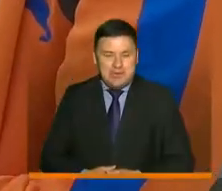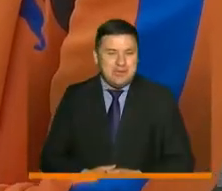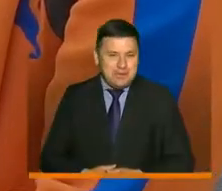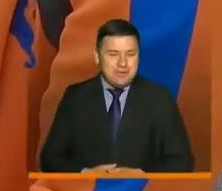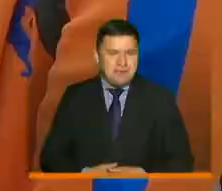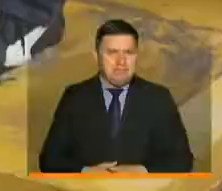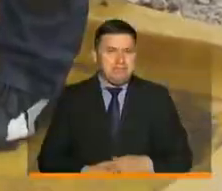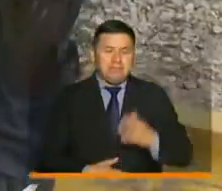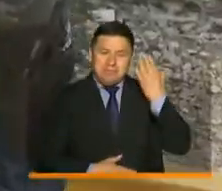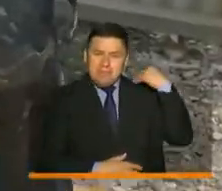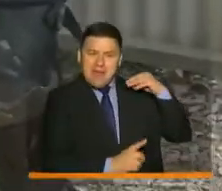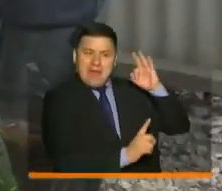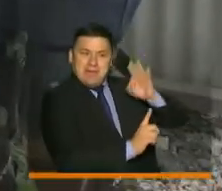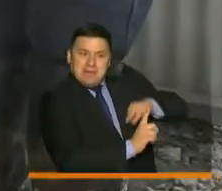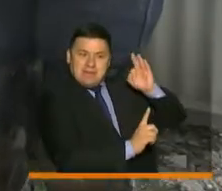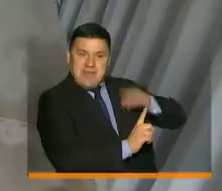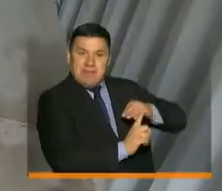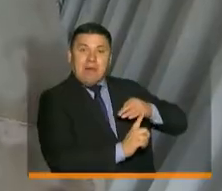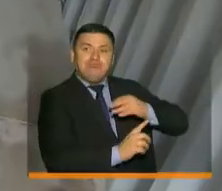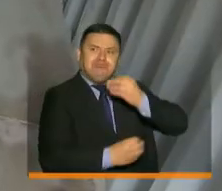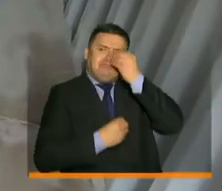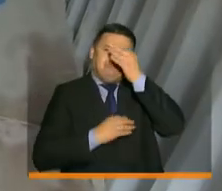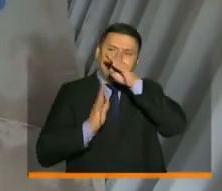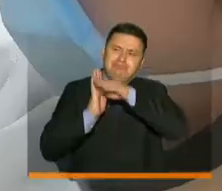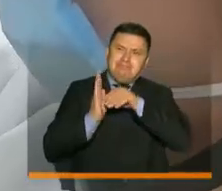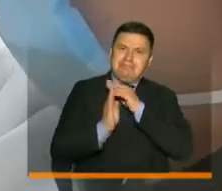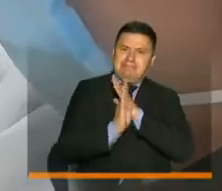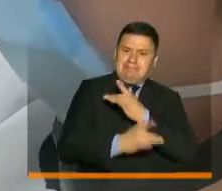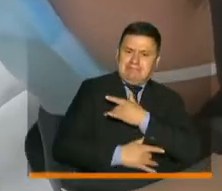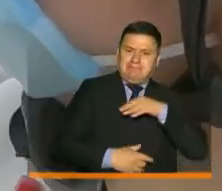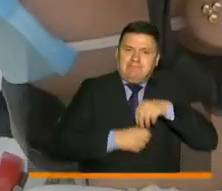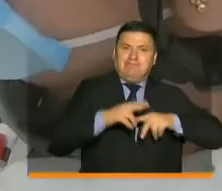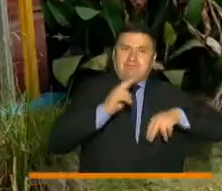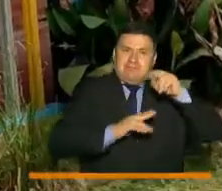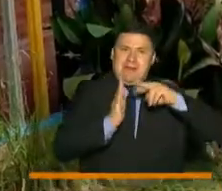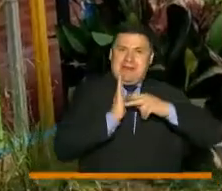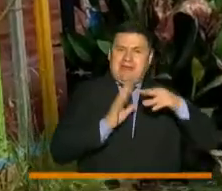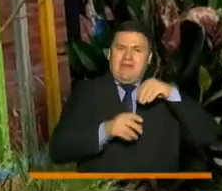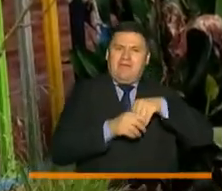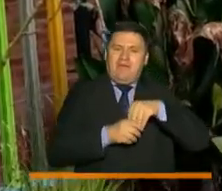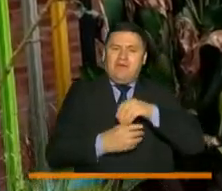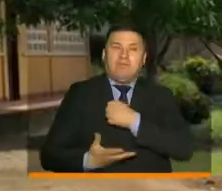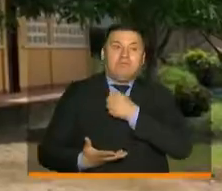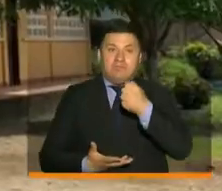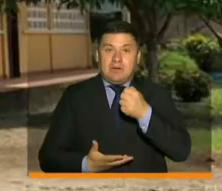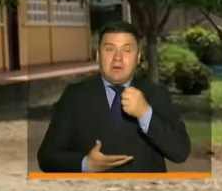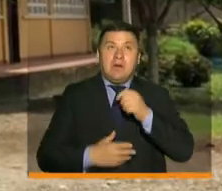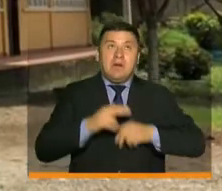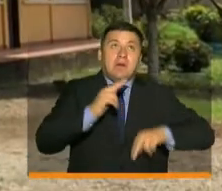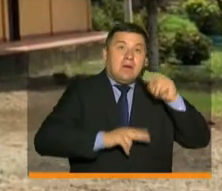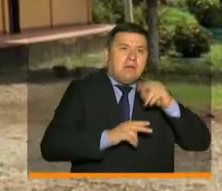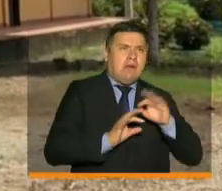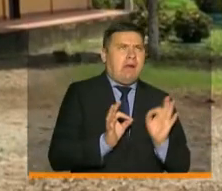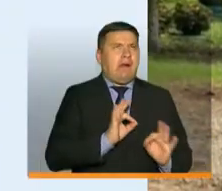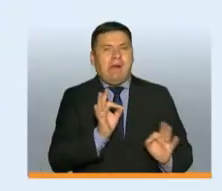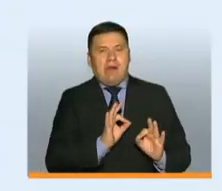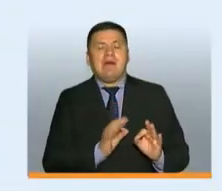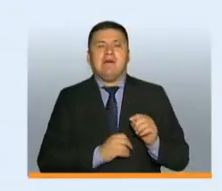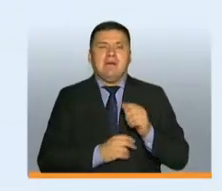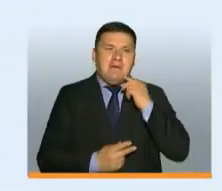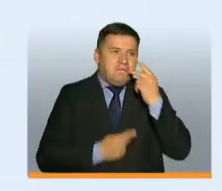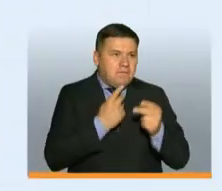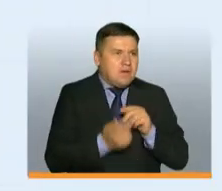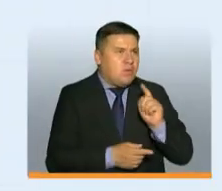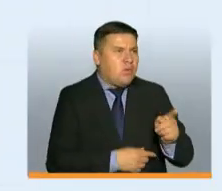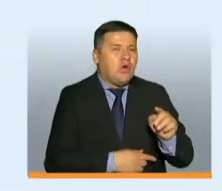Durante los últimos tres meses y cumpliendo todos los protocolos de bioseguridad, el equipo técnico del Fondo de Financiamiento de la Infraestructura Educativa, FIE, ha